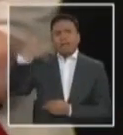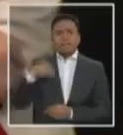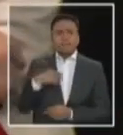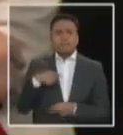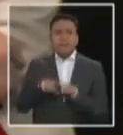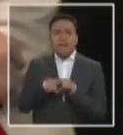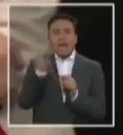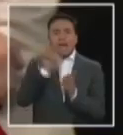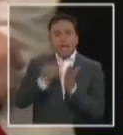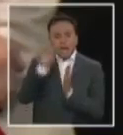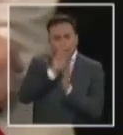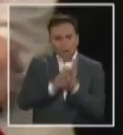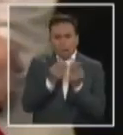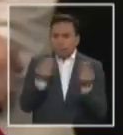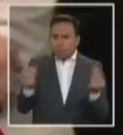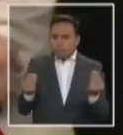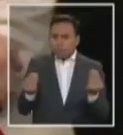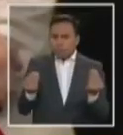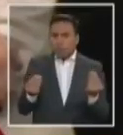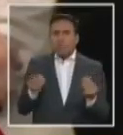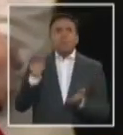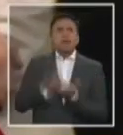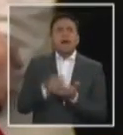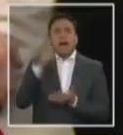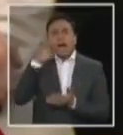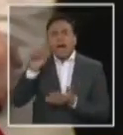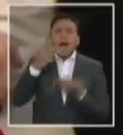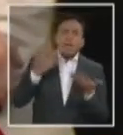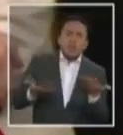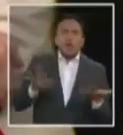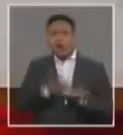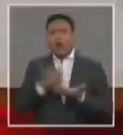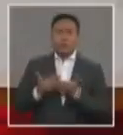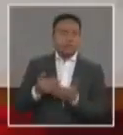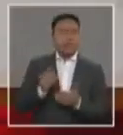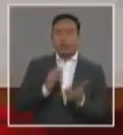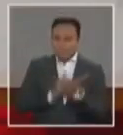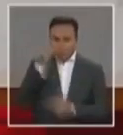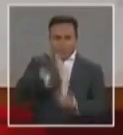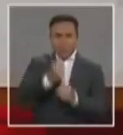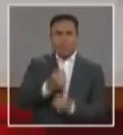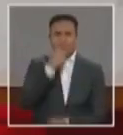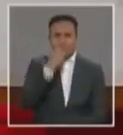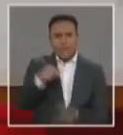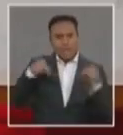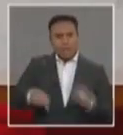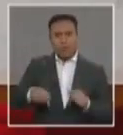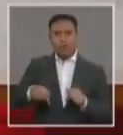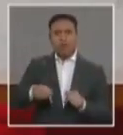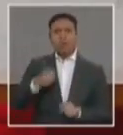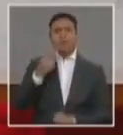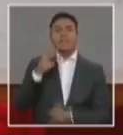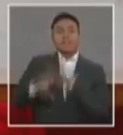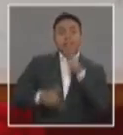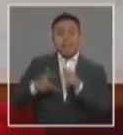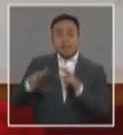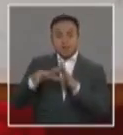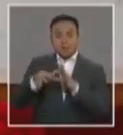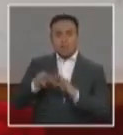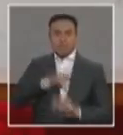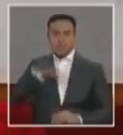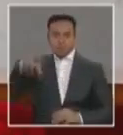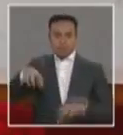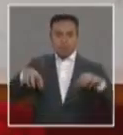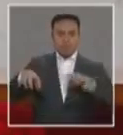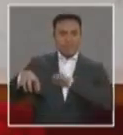eh Agradeciendo muchas veces los avances ahora el sueldo mínimo comprenderás o o sea 500,000 pesos en